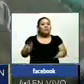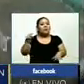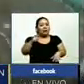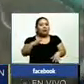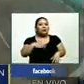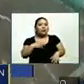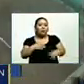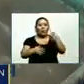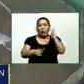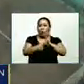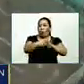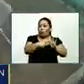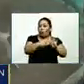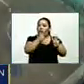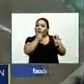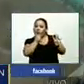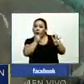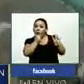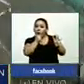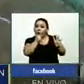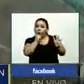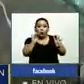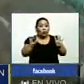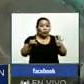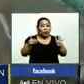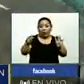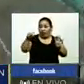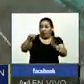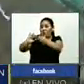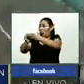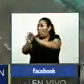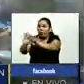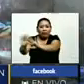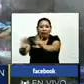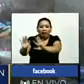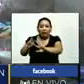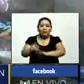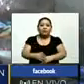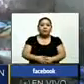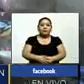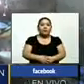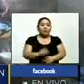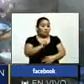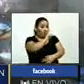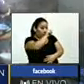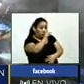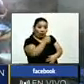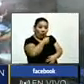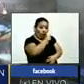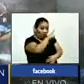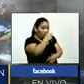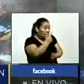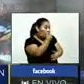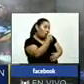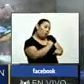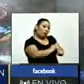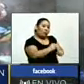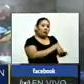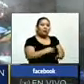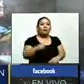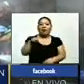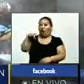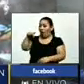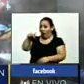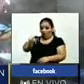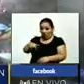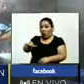casos, tenemos 4 nada más. Y no hay ninguno de aquí de la colonia San José. Sí, ¿y se ha muerto la gente por estas enfermedades? Pero aquí